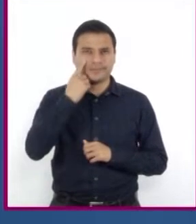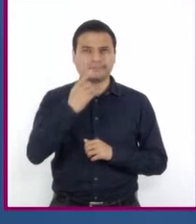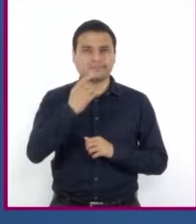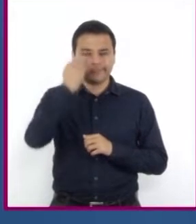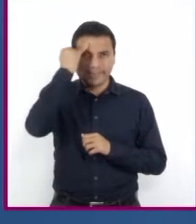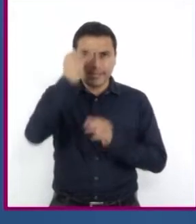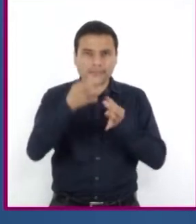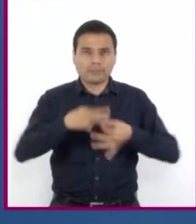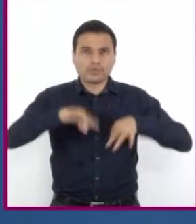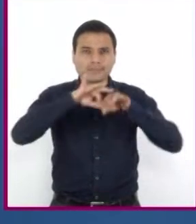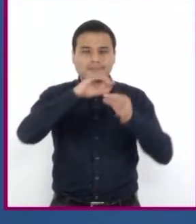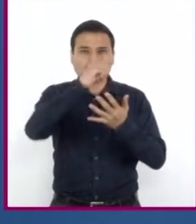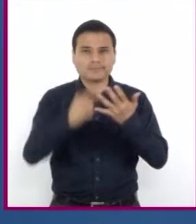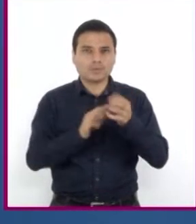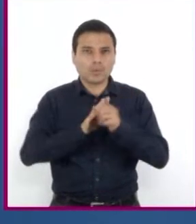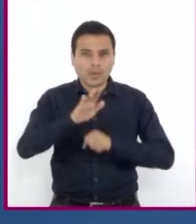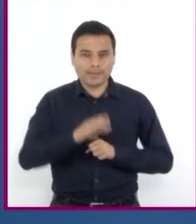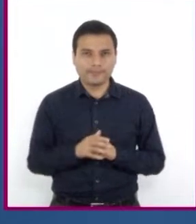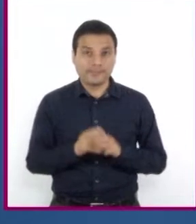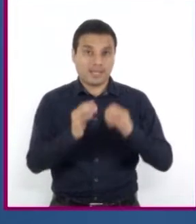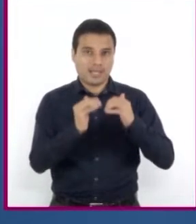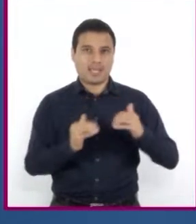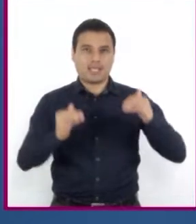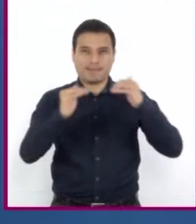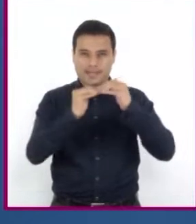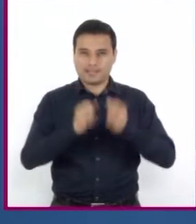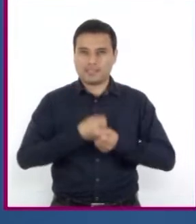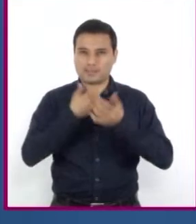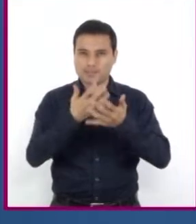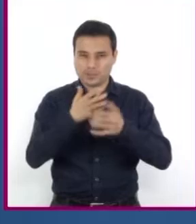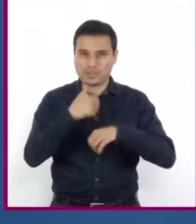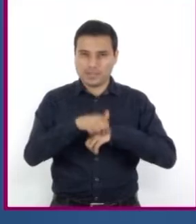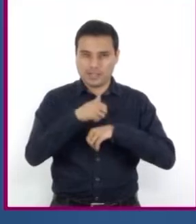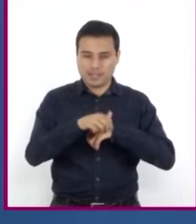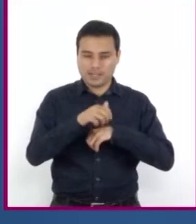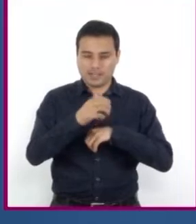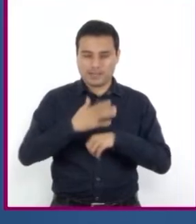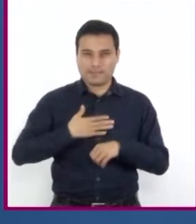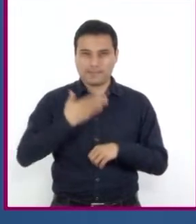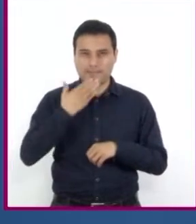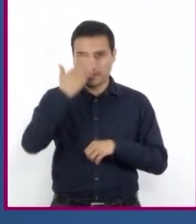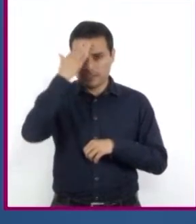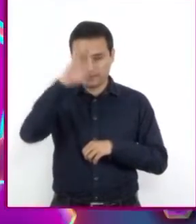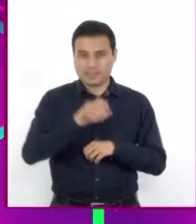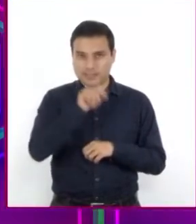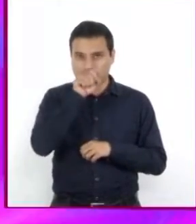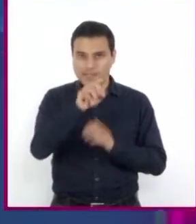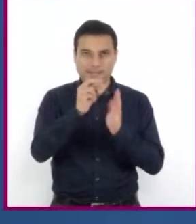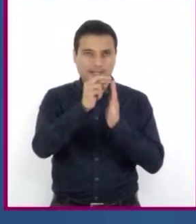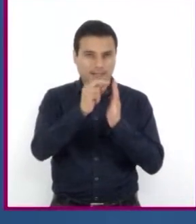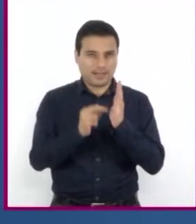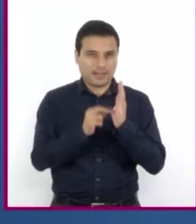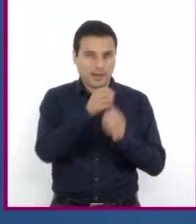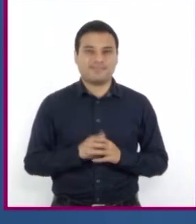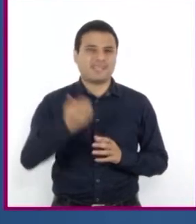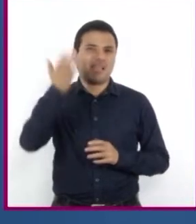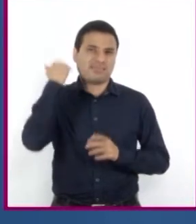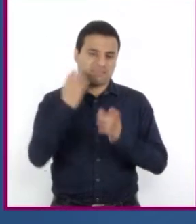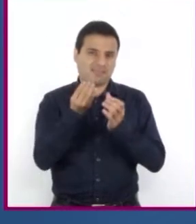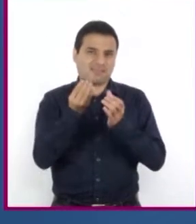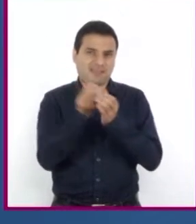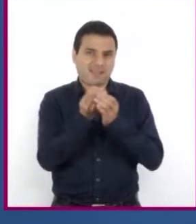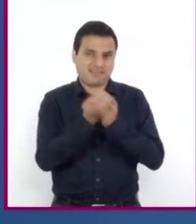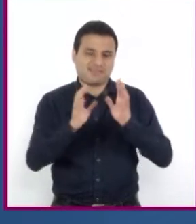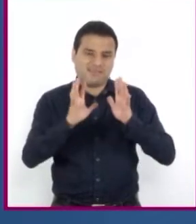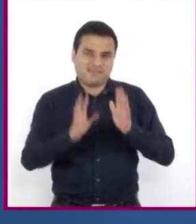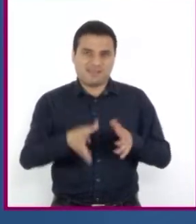esta clase son equivalencia de expresiones algebraicas y la regla general de una sucesión. En la clase anterior